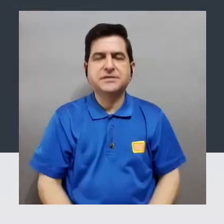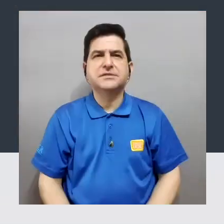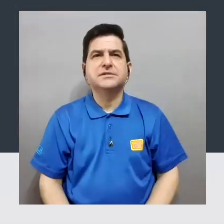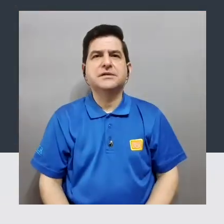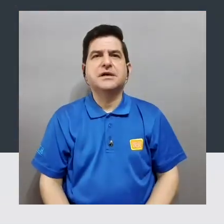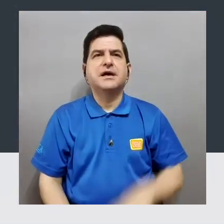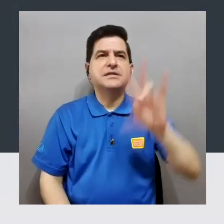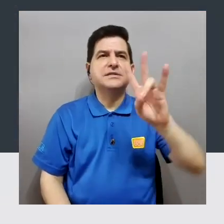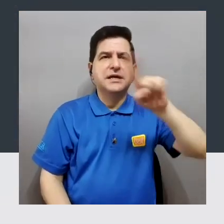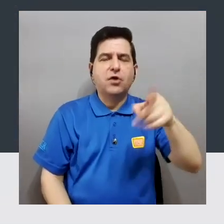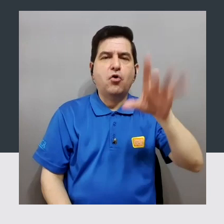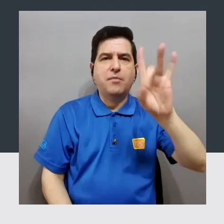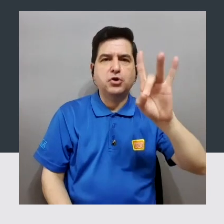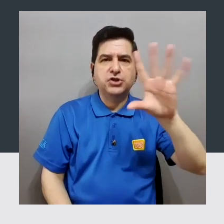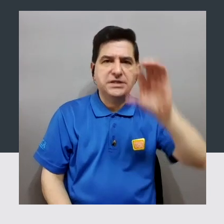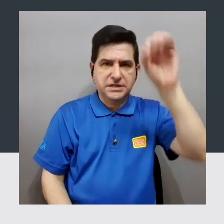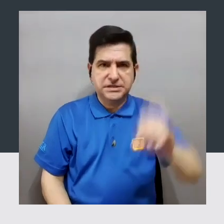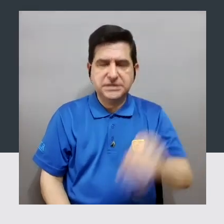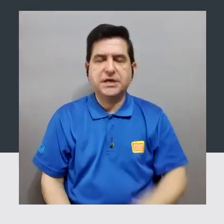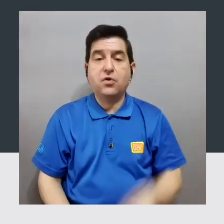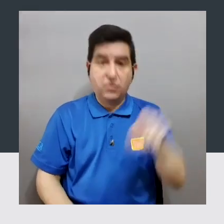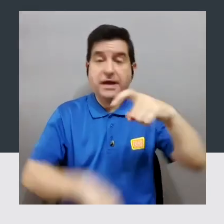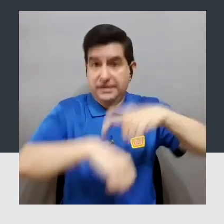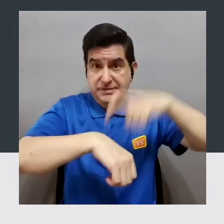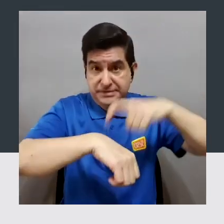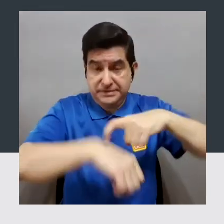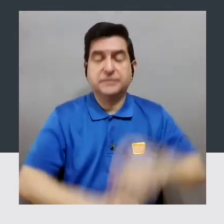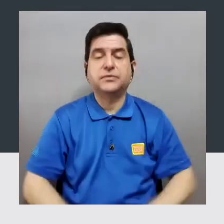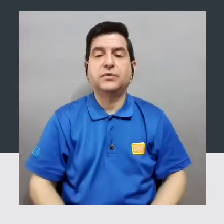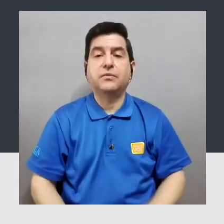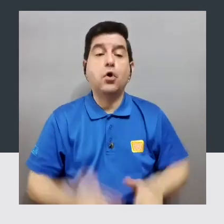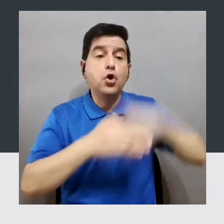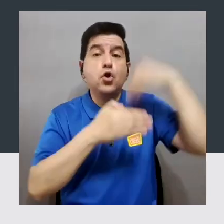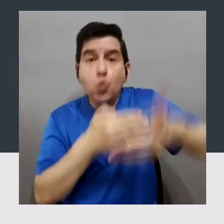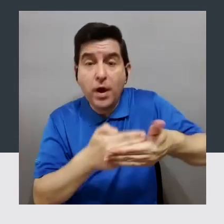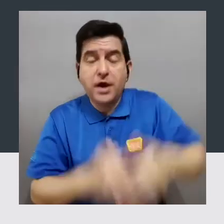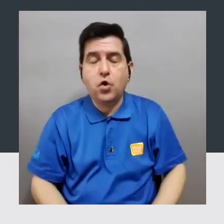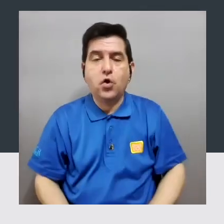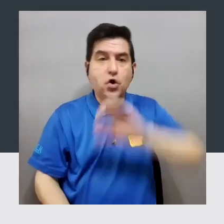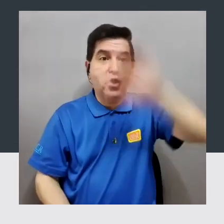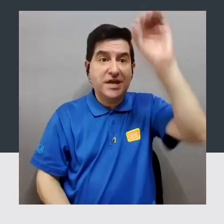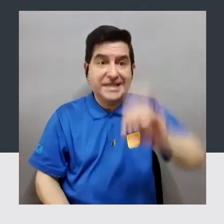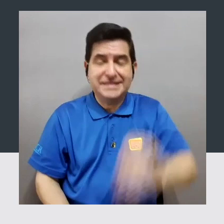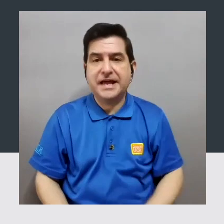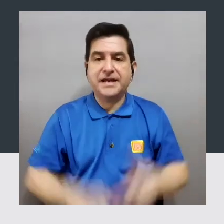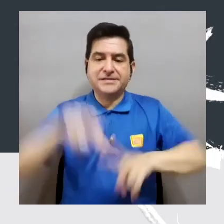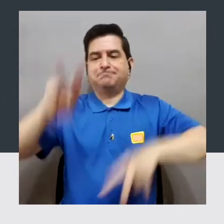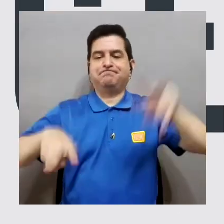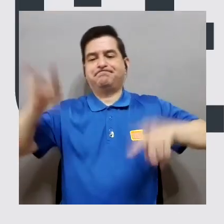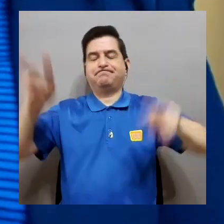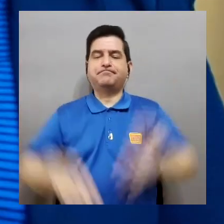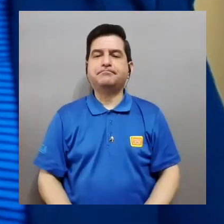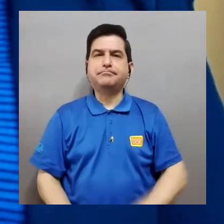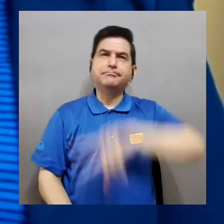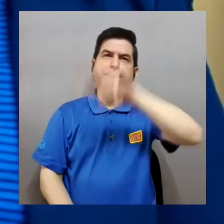y se promedian en 7,85% durante este periodo. Posteriormente, los intereses pasan a ser